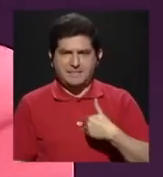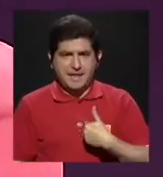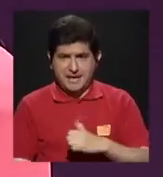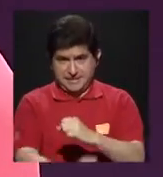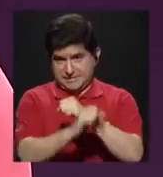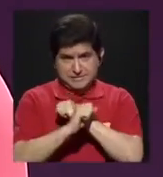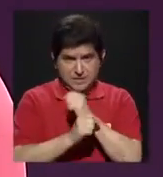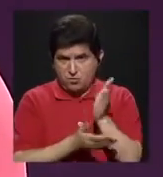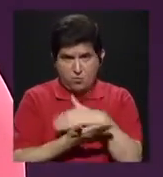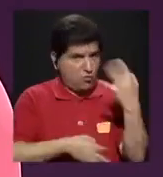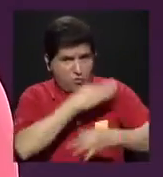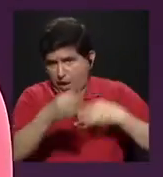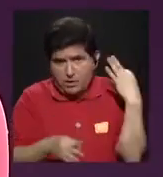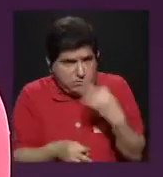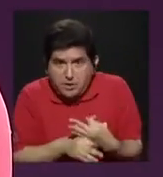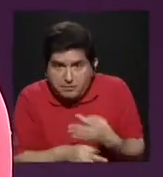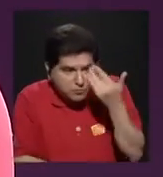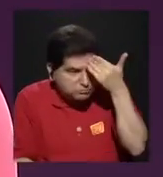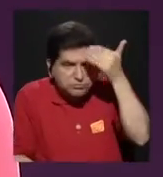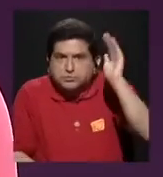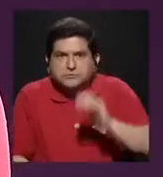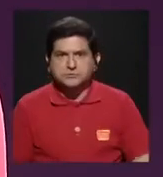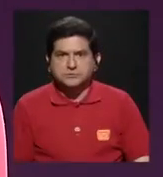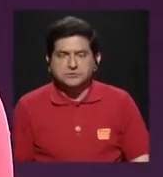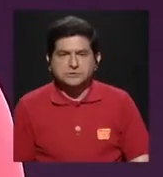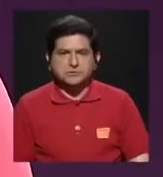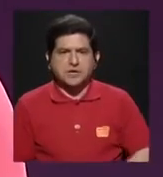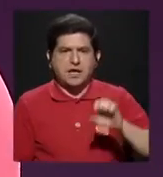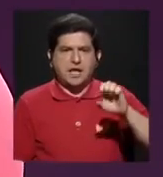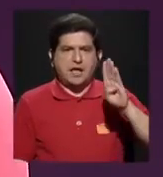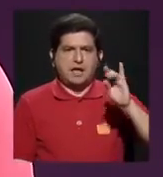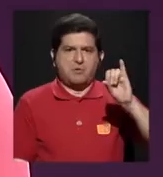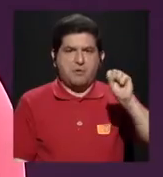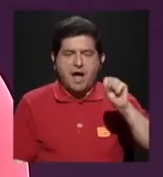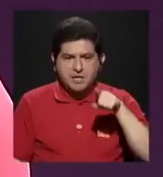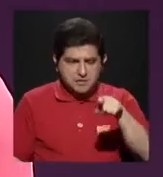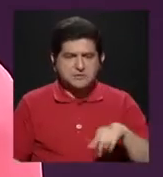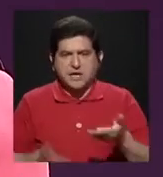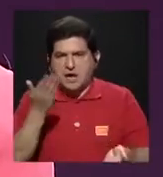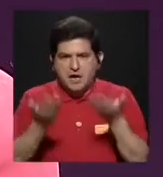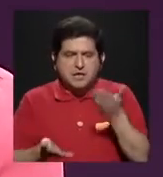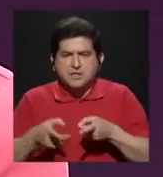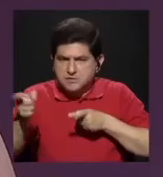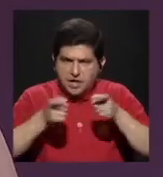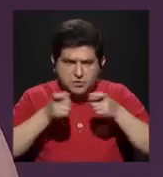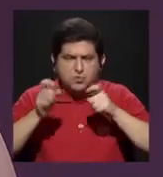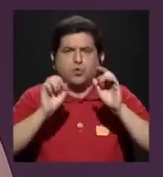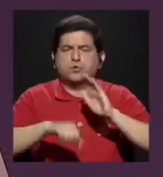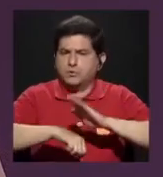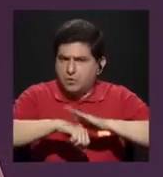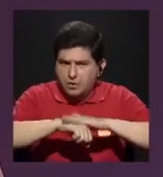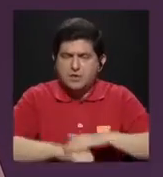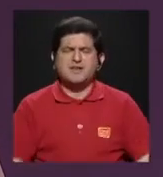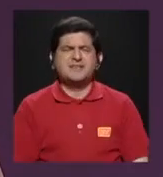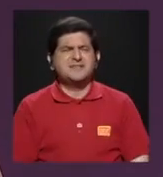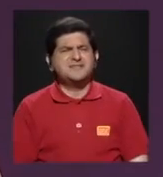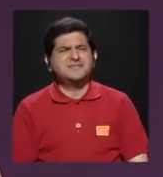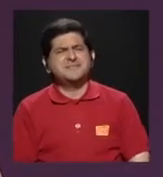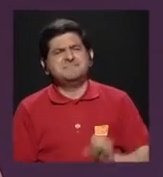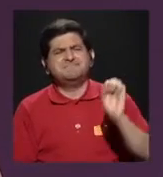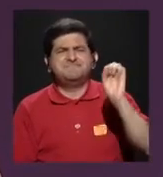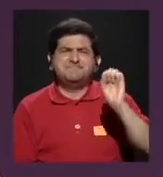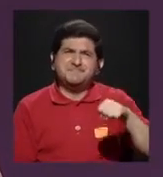seguro? No sé, device, algo ahí que estén controlándose. Pues